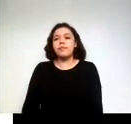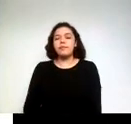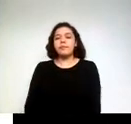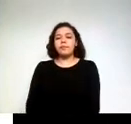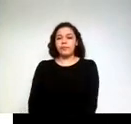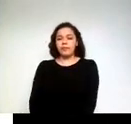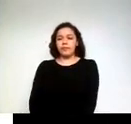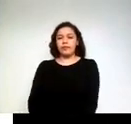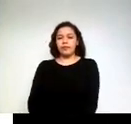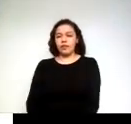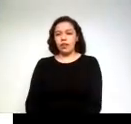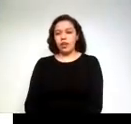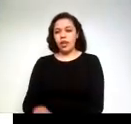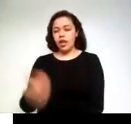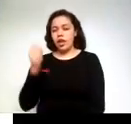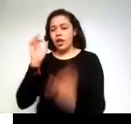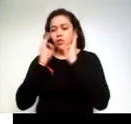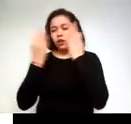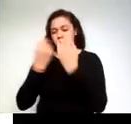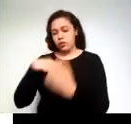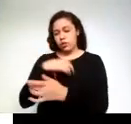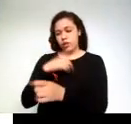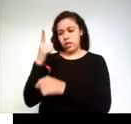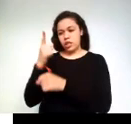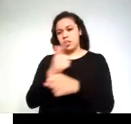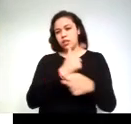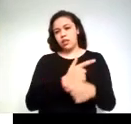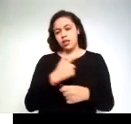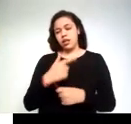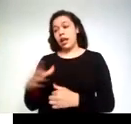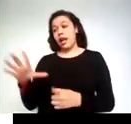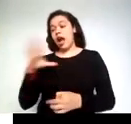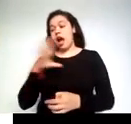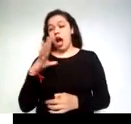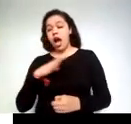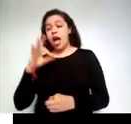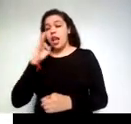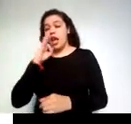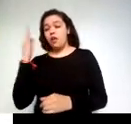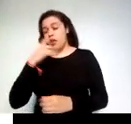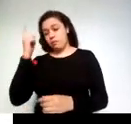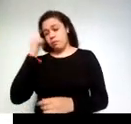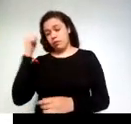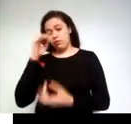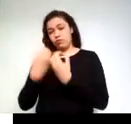Hay formularios donde uno puede identificar qué ¿existe el factor de riesgos psicosociales?